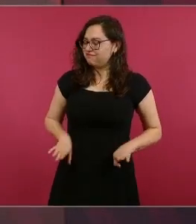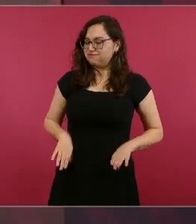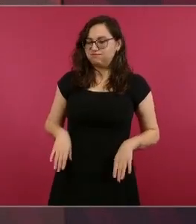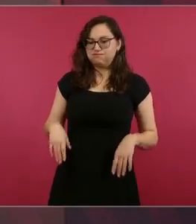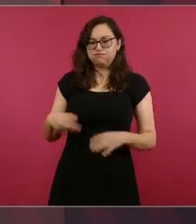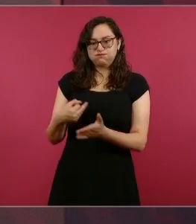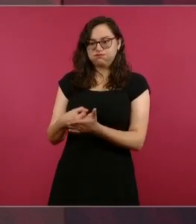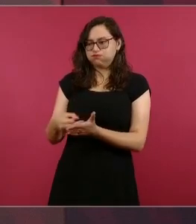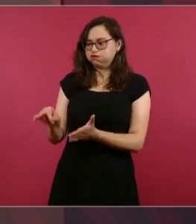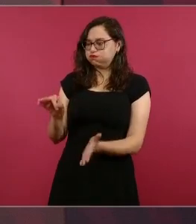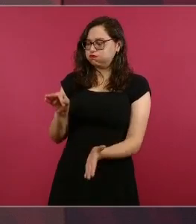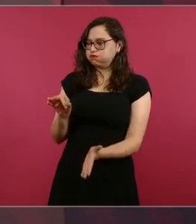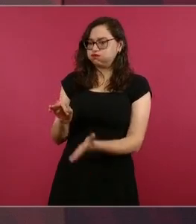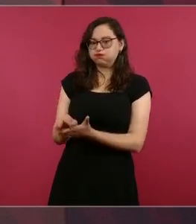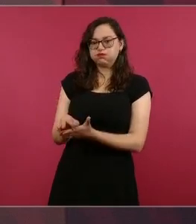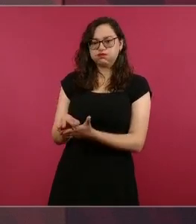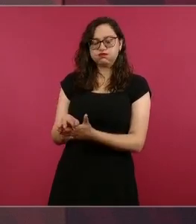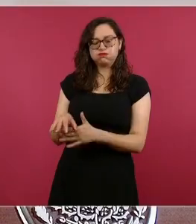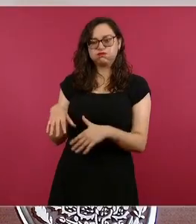tantos